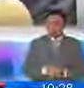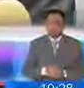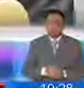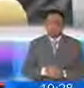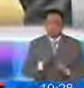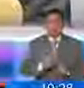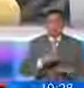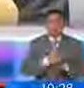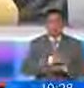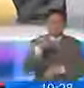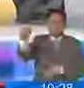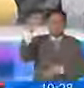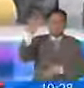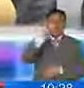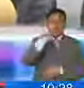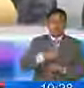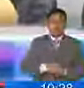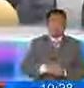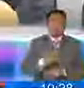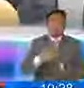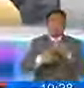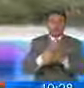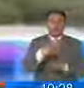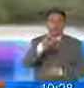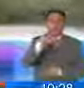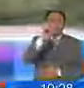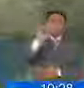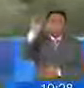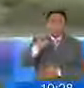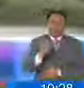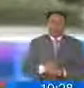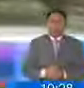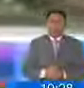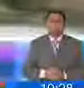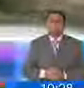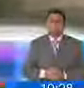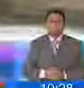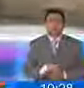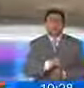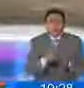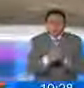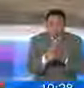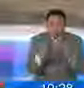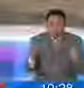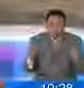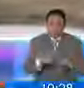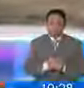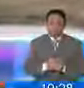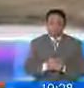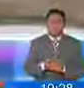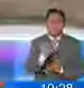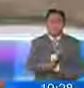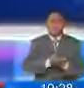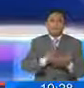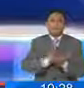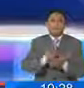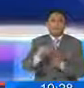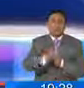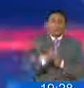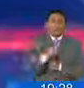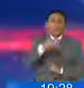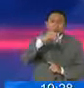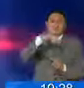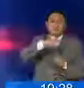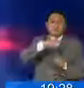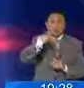el señor alcalde, el avance total de la obra es del 70%. Ampliación de la vía que beneficiará a las urbanizaciones y barrios de San Francisco